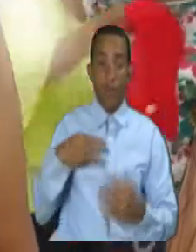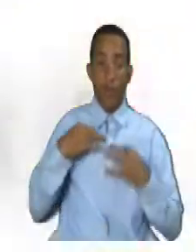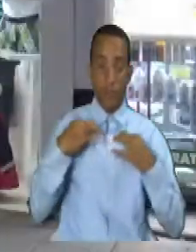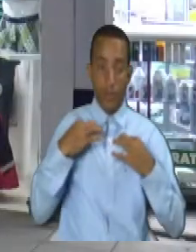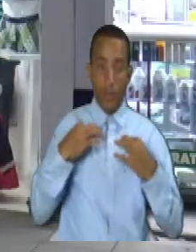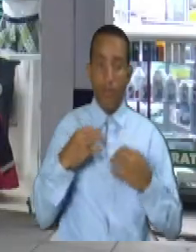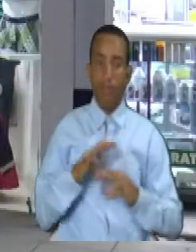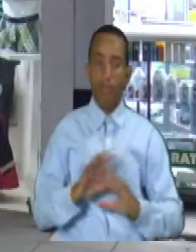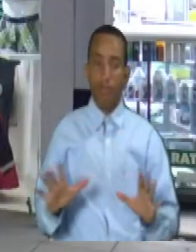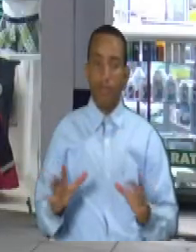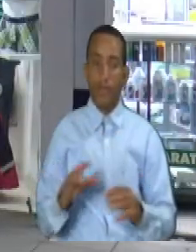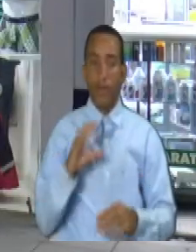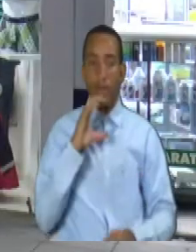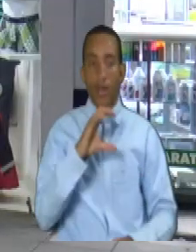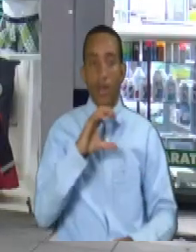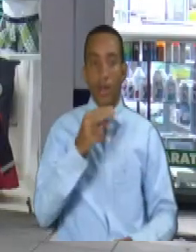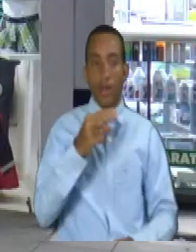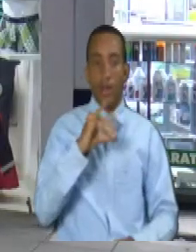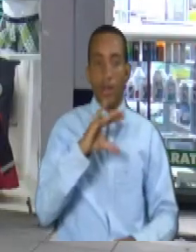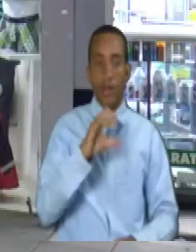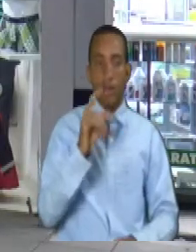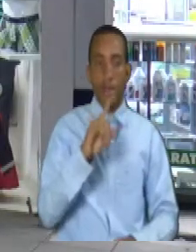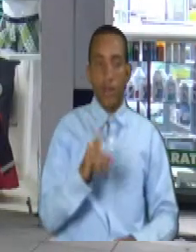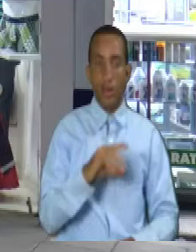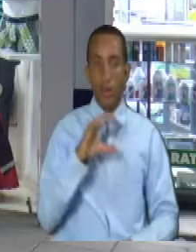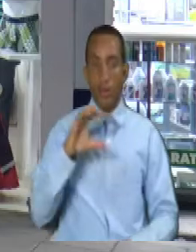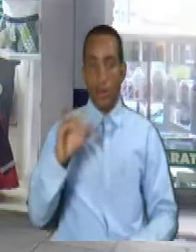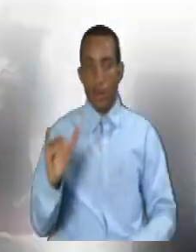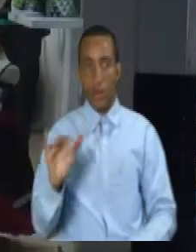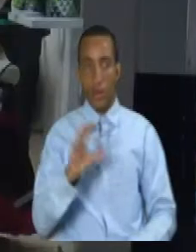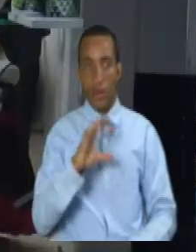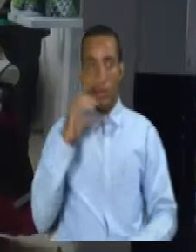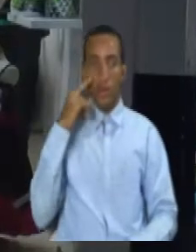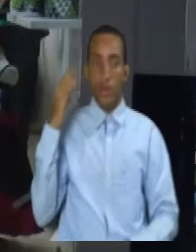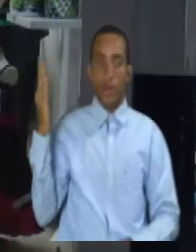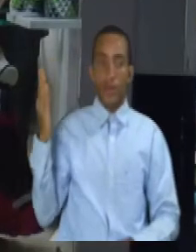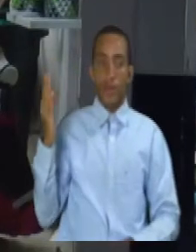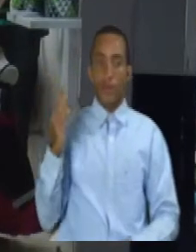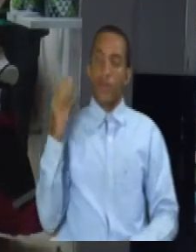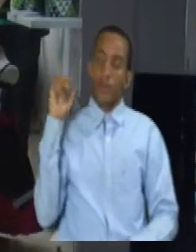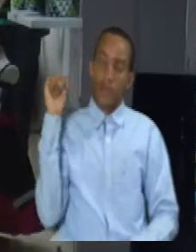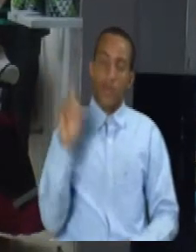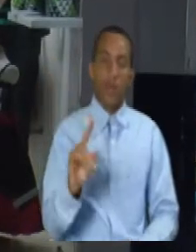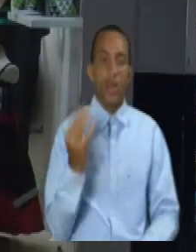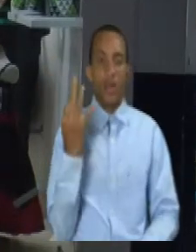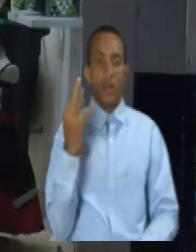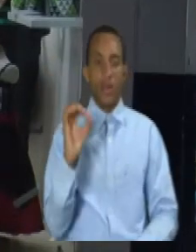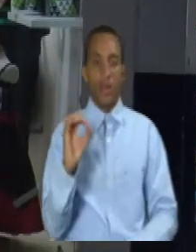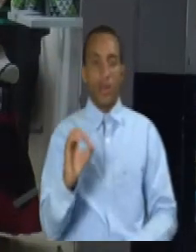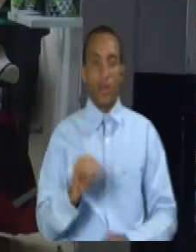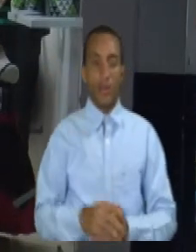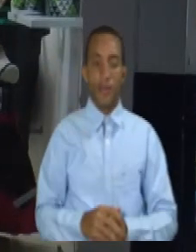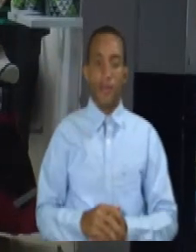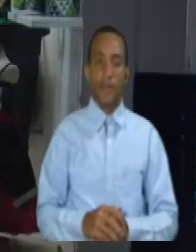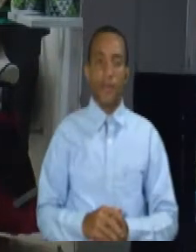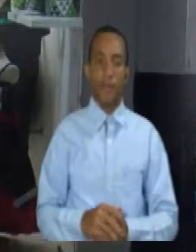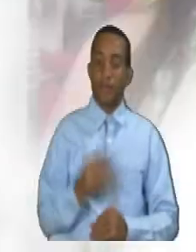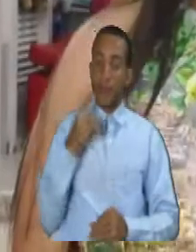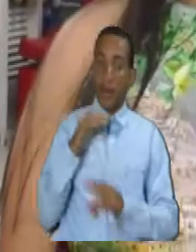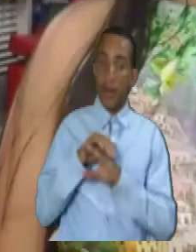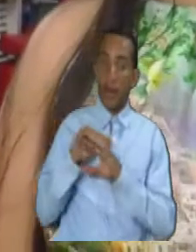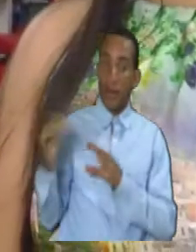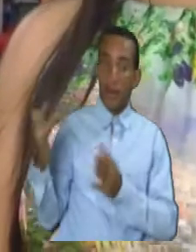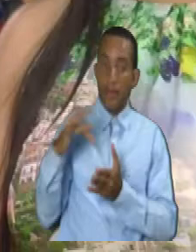barranqueños. Chicas y chicos, 30 años al servicio de nuestra comunidad y está con nosotros una invitada de la